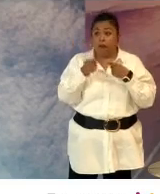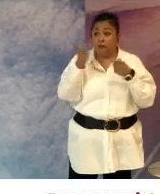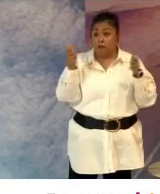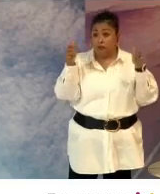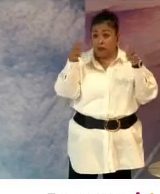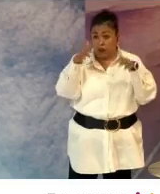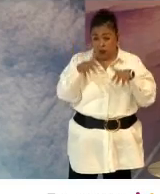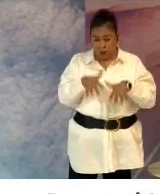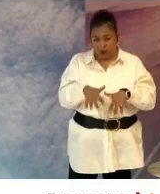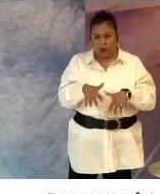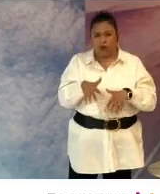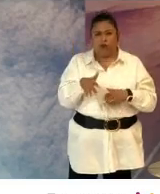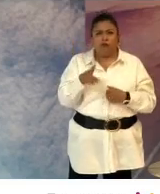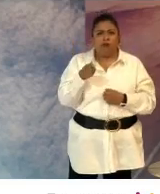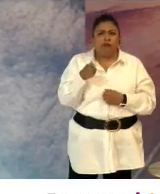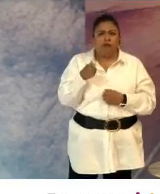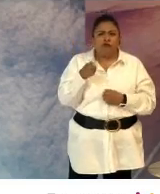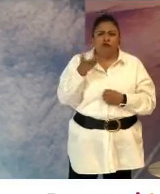encuentro fue